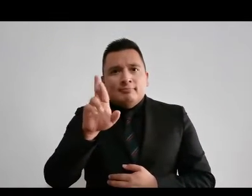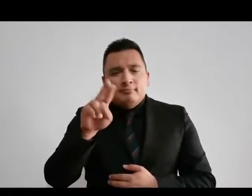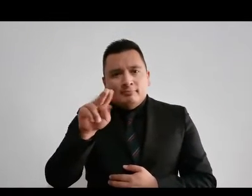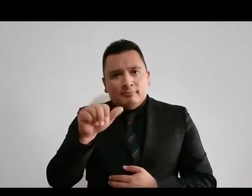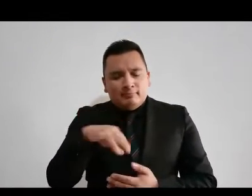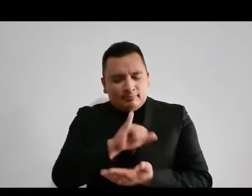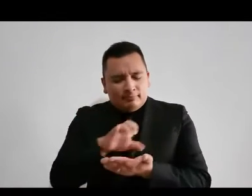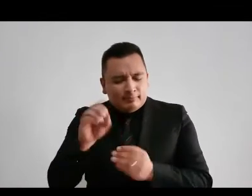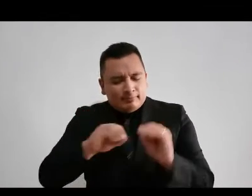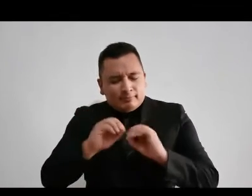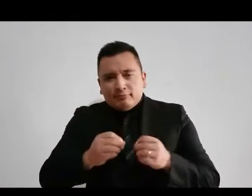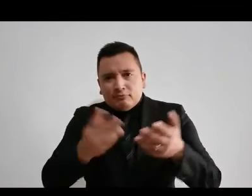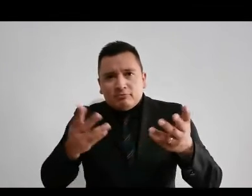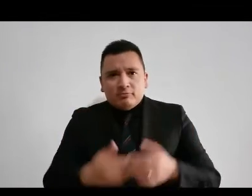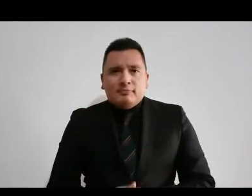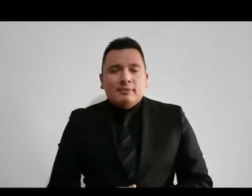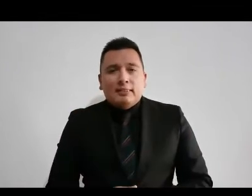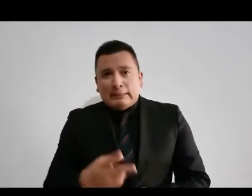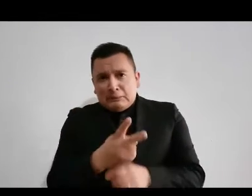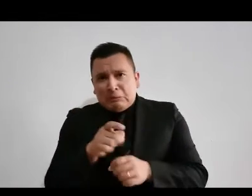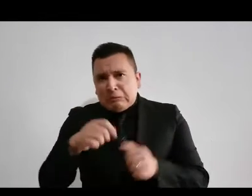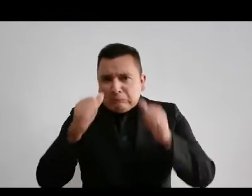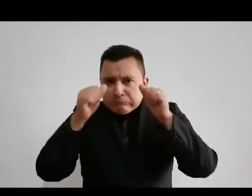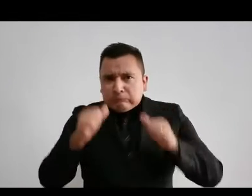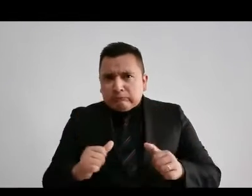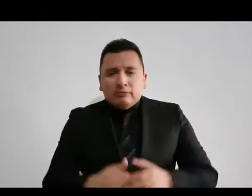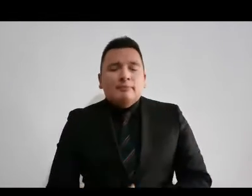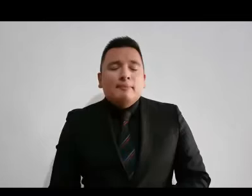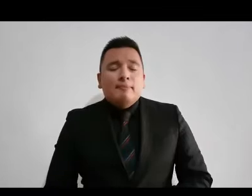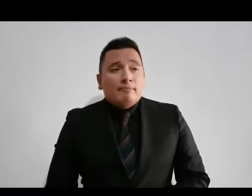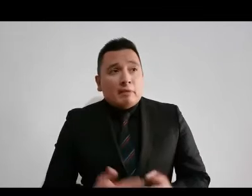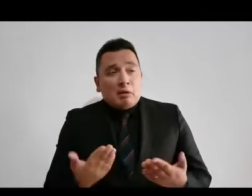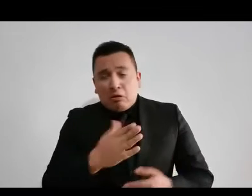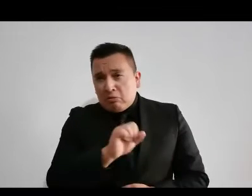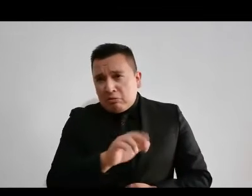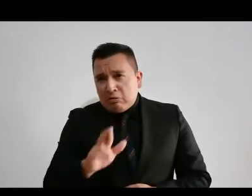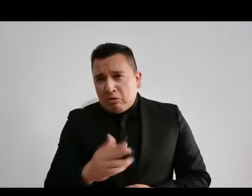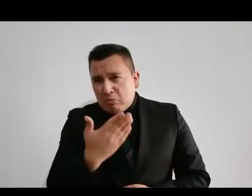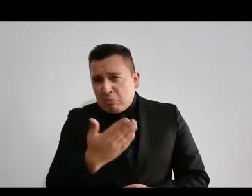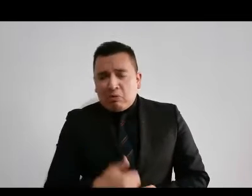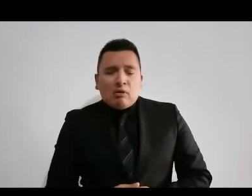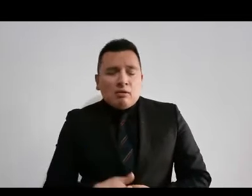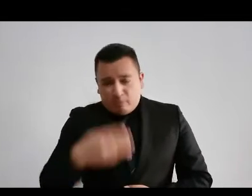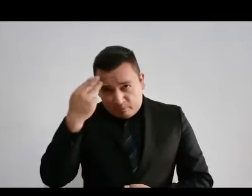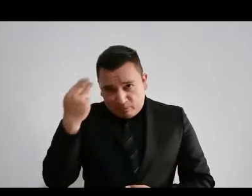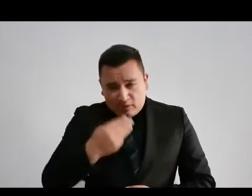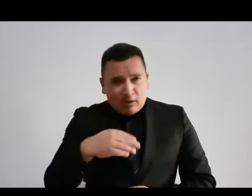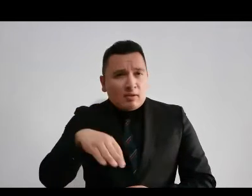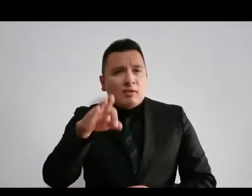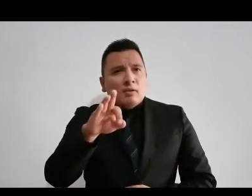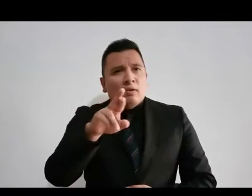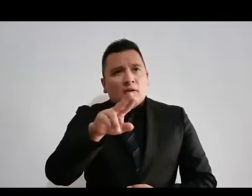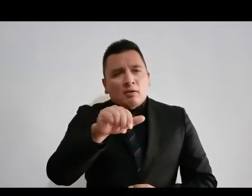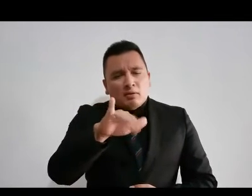Instituto Electoral de Coahuila. Le queremos invitar a que se quede con nosotros. En esta ocasión, el secretario ejecutivo, el maestro Francisco